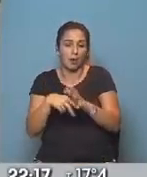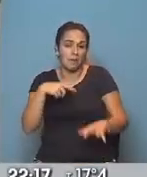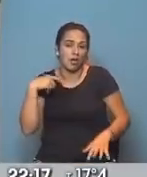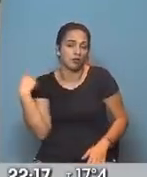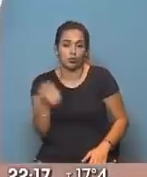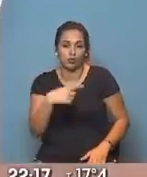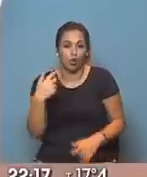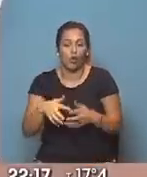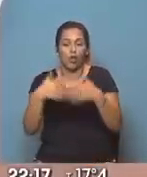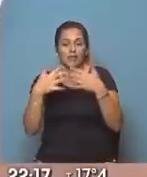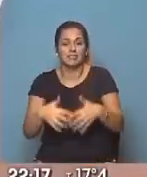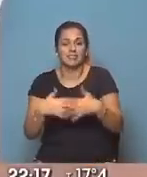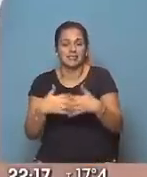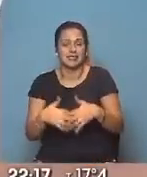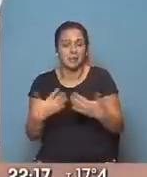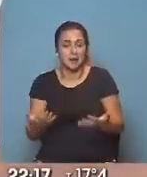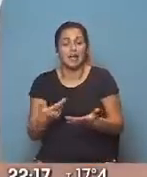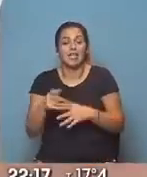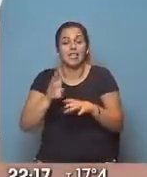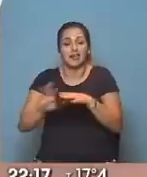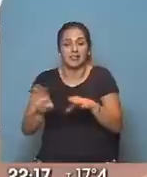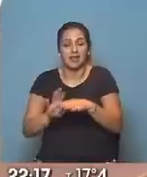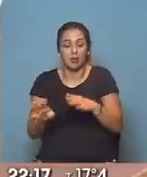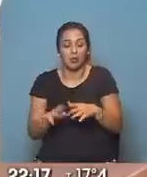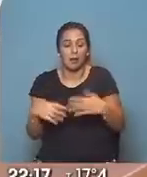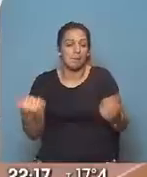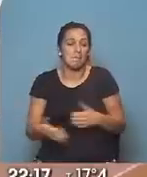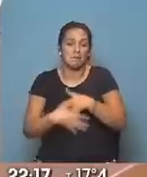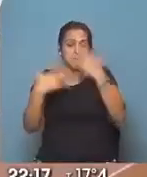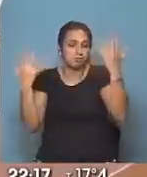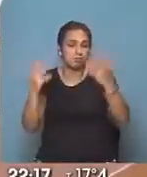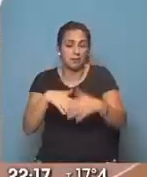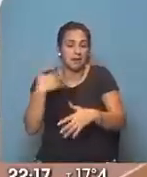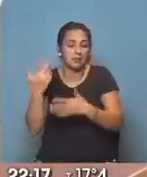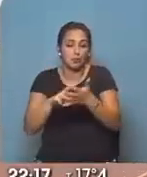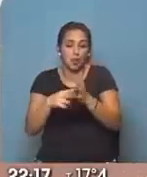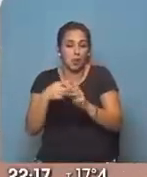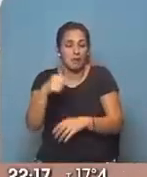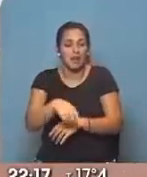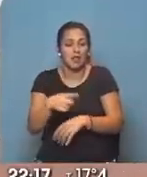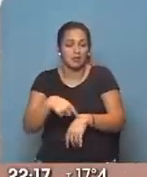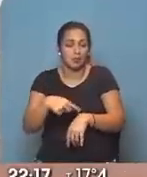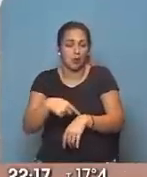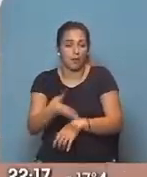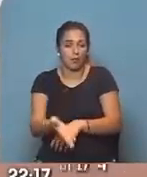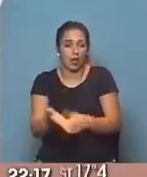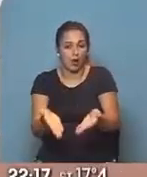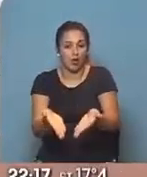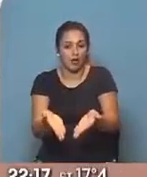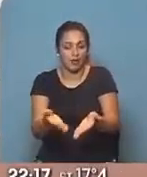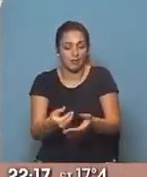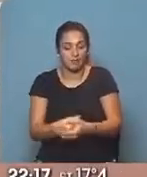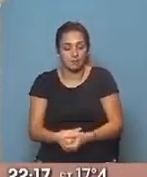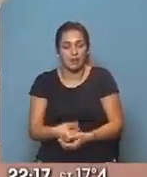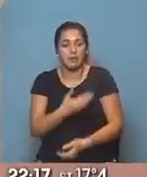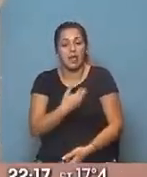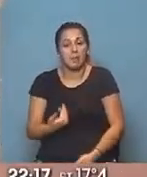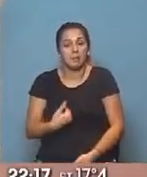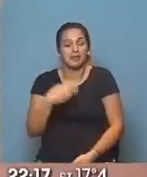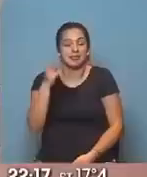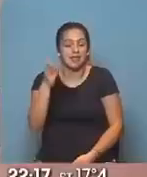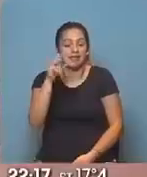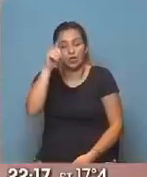ese sistema. Por eso la deuda se ha convertido en un gran problema en este momento para Erdogan.